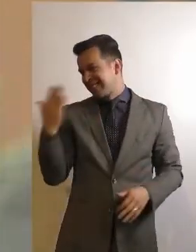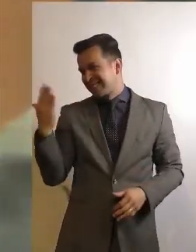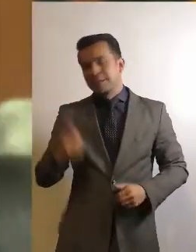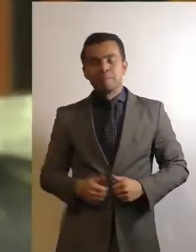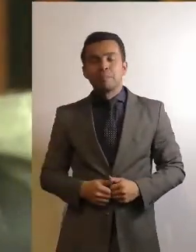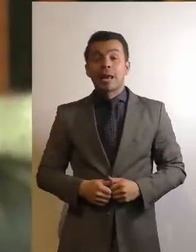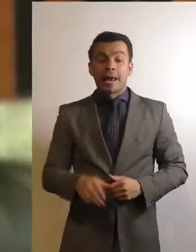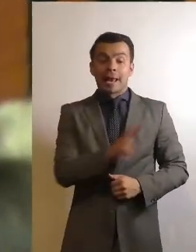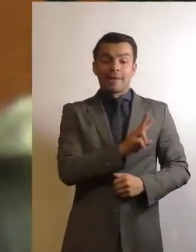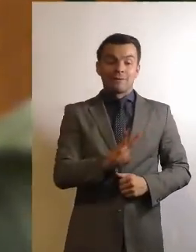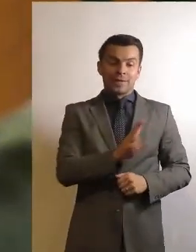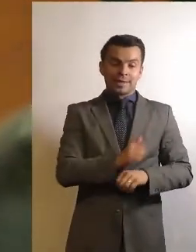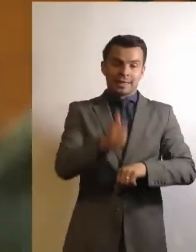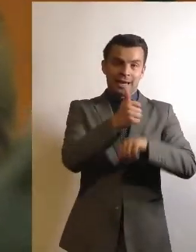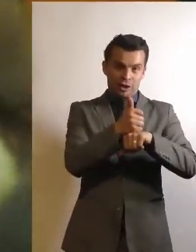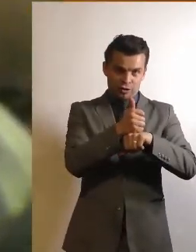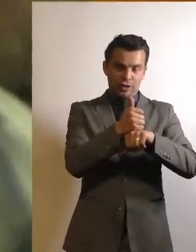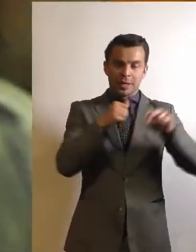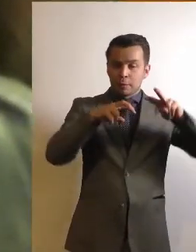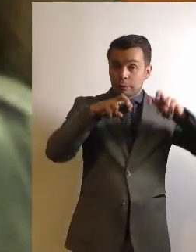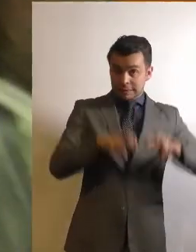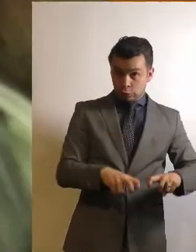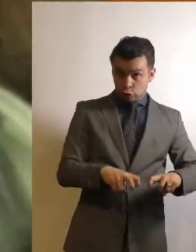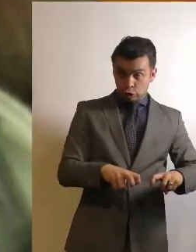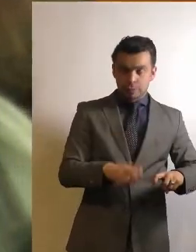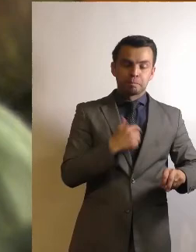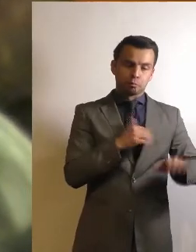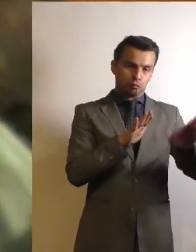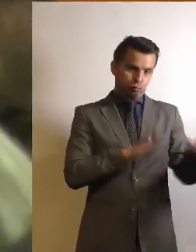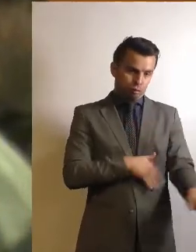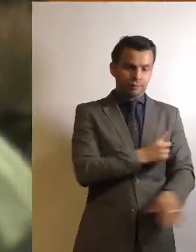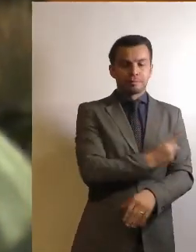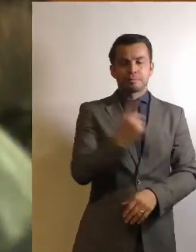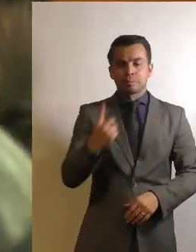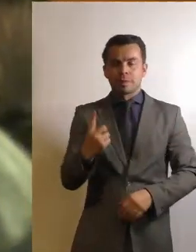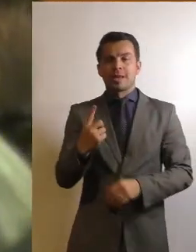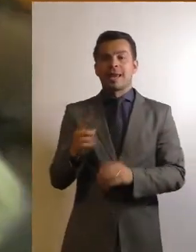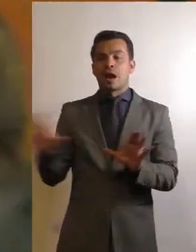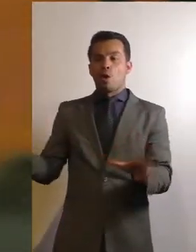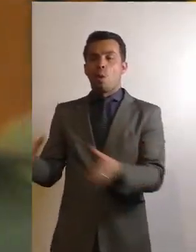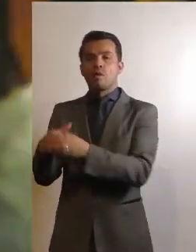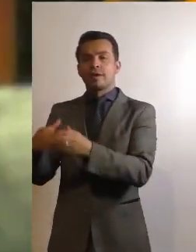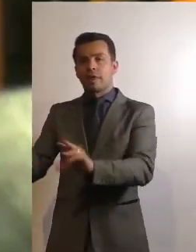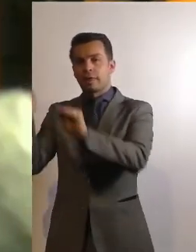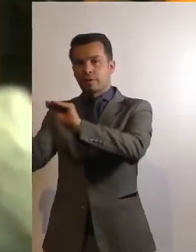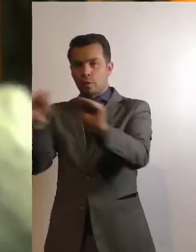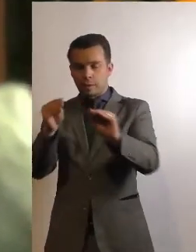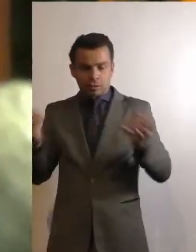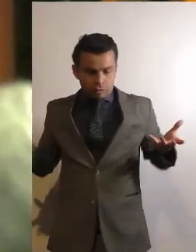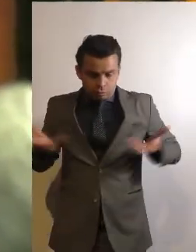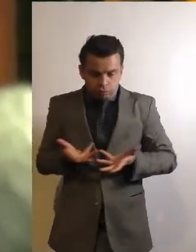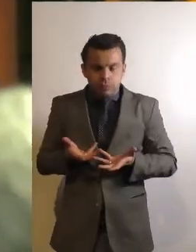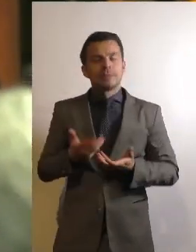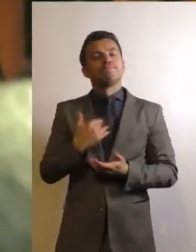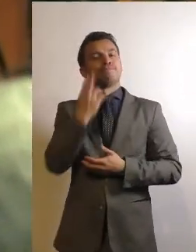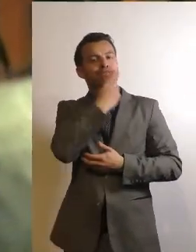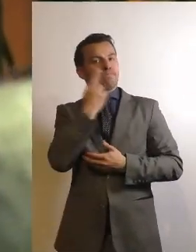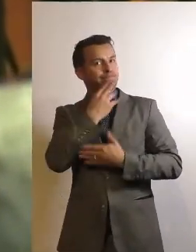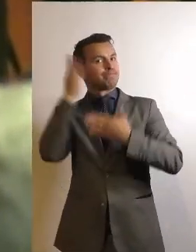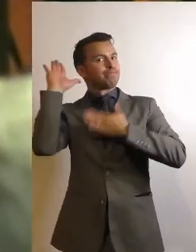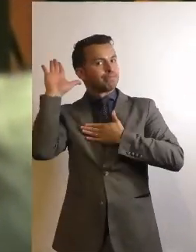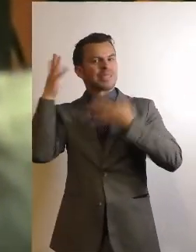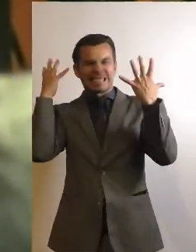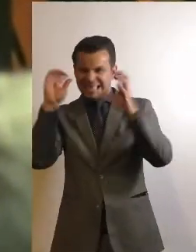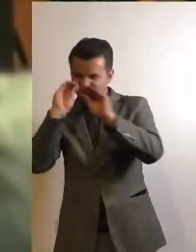la Vicerrectoría de Investigaciones estamos, y con la unidad de formación, estamos comprometidos con la formación de estudiantes a través de